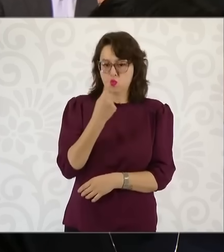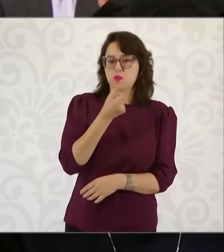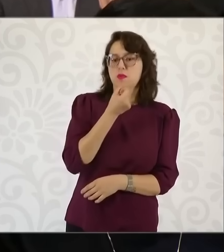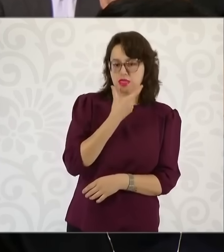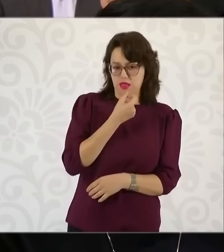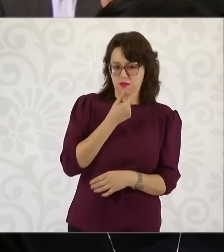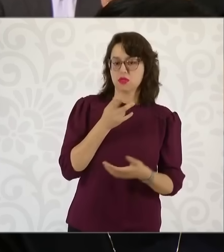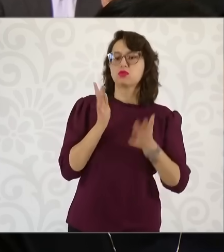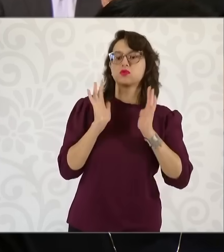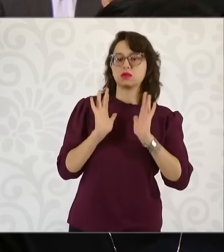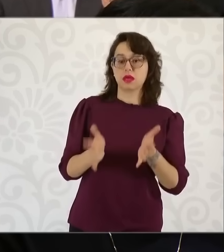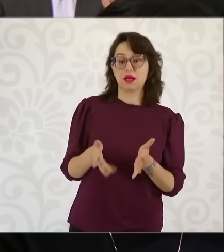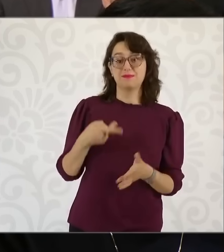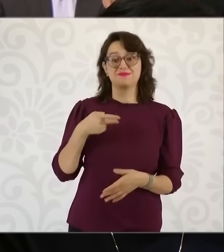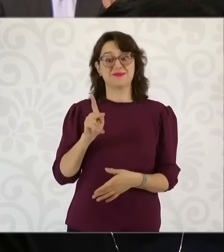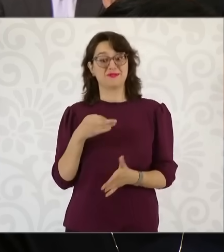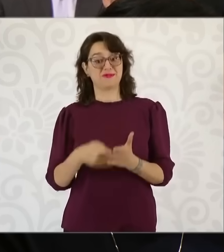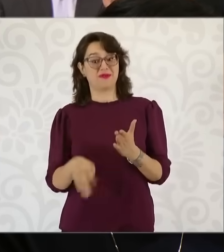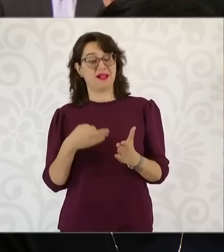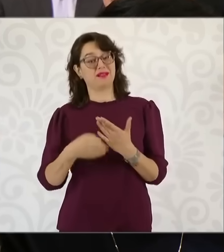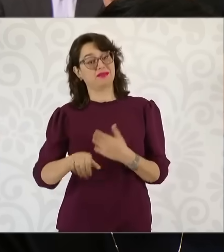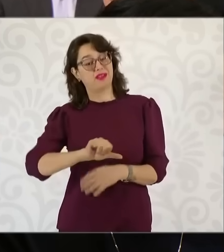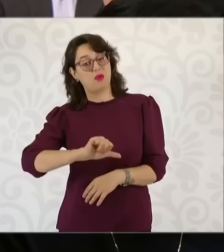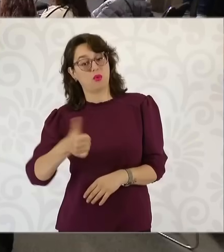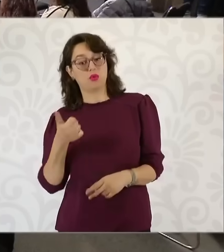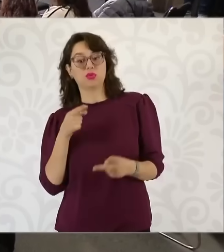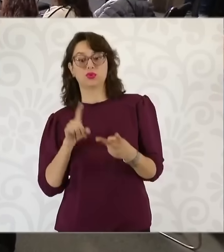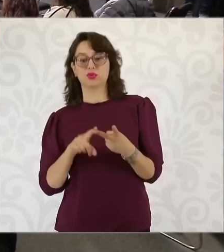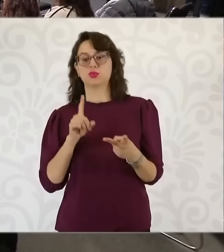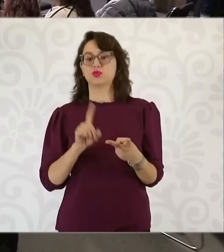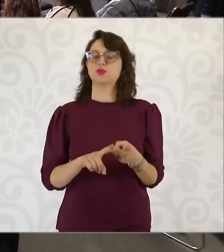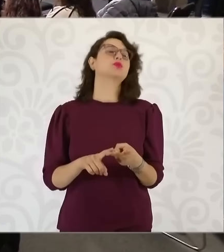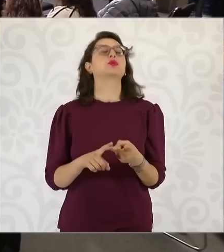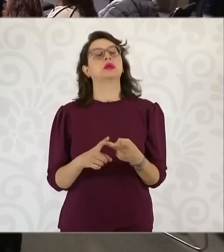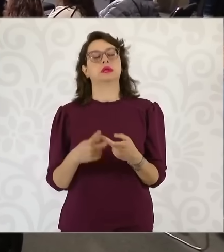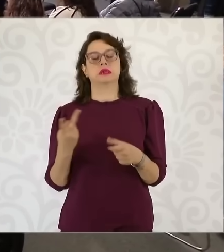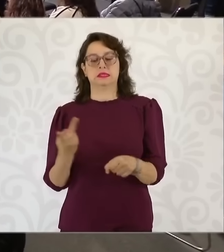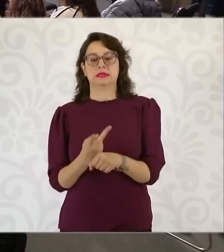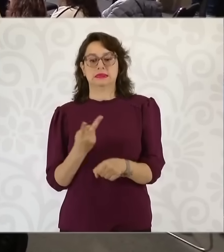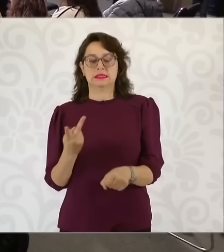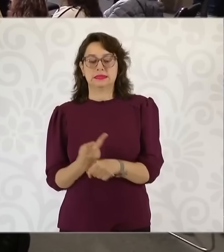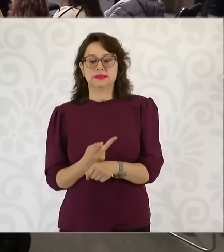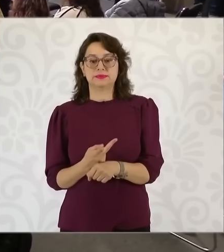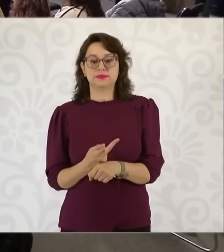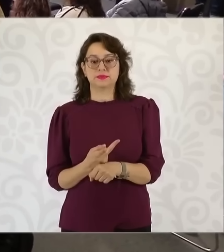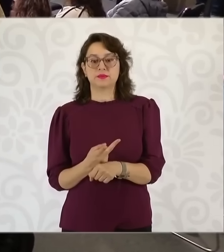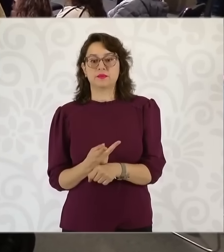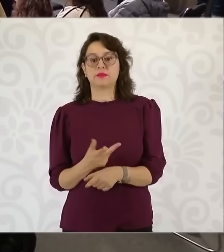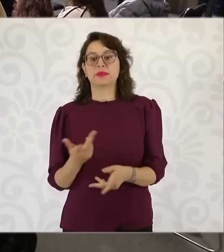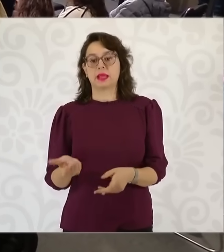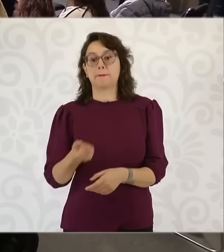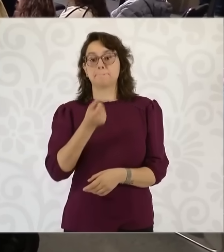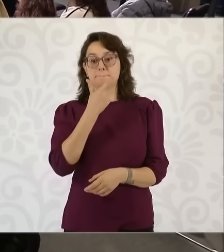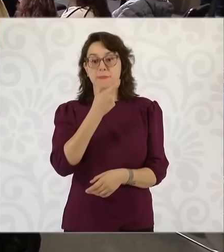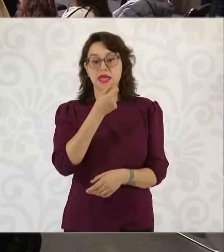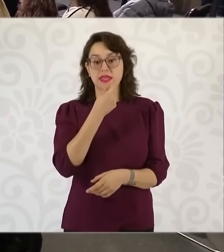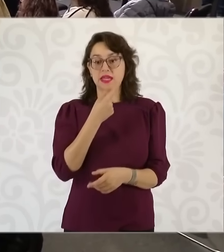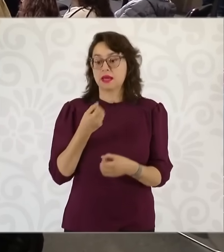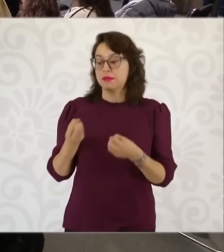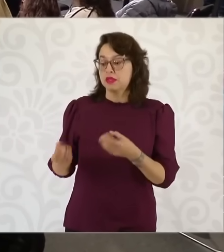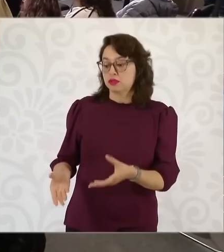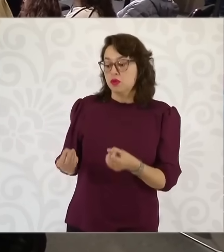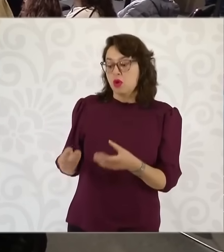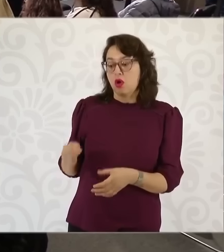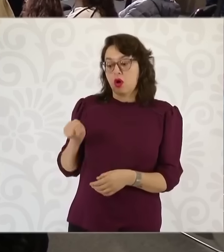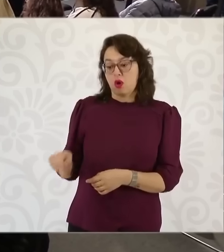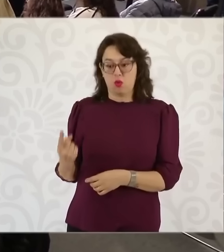Importante, compartirle cómo que a partir de este caso el medicamento Ridisplan ya se les brinda a más niños,